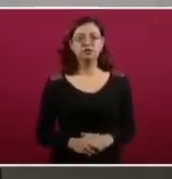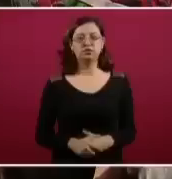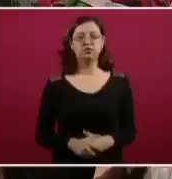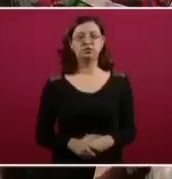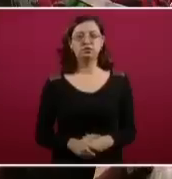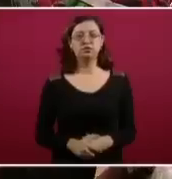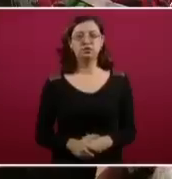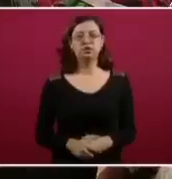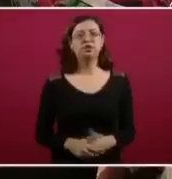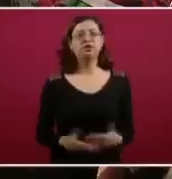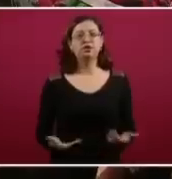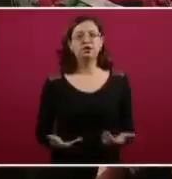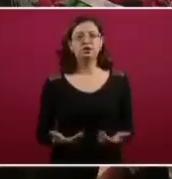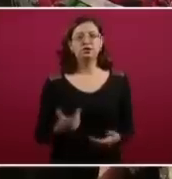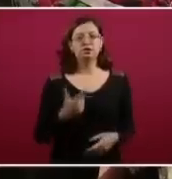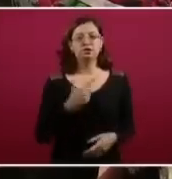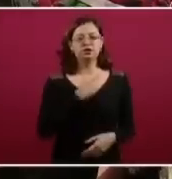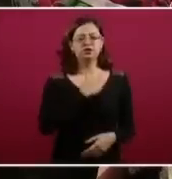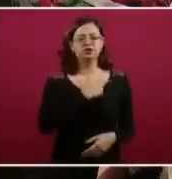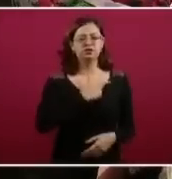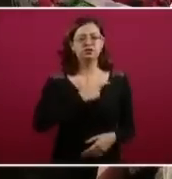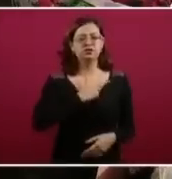Qué agradable